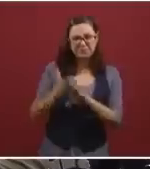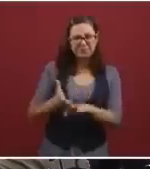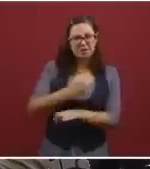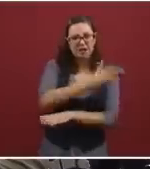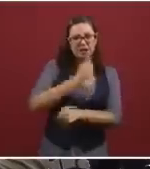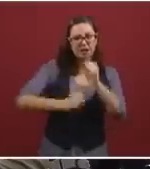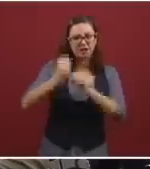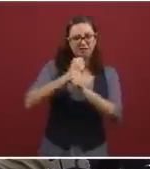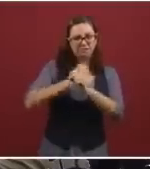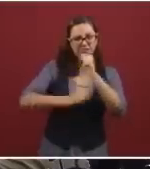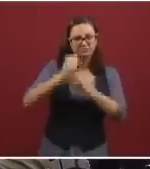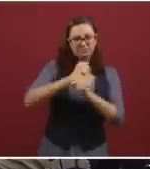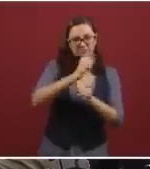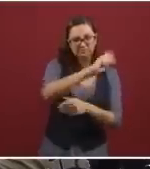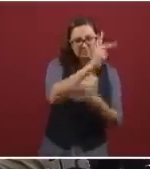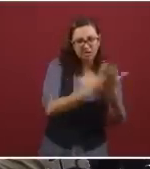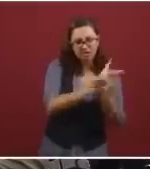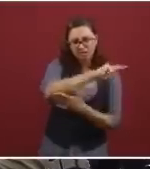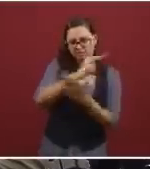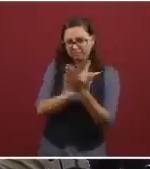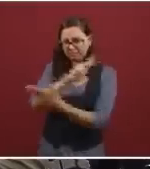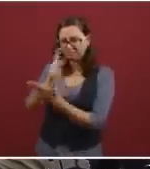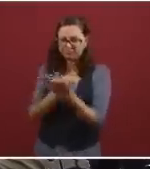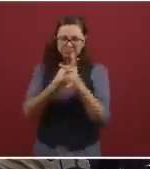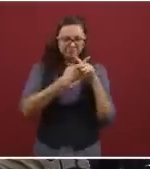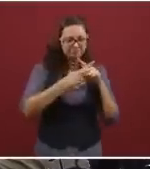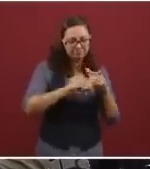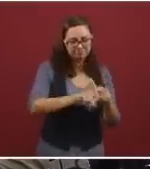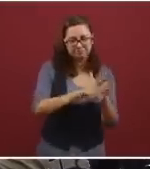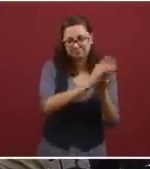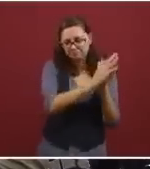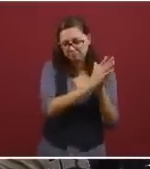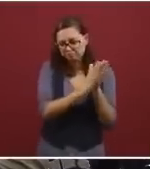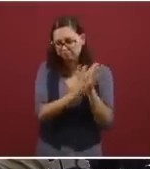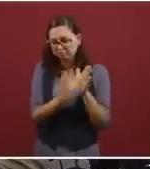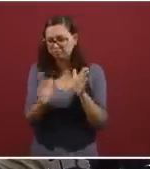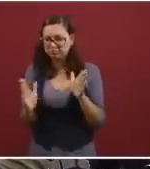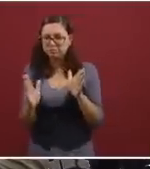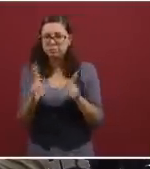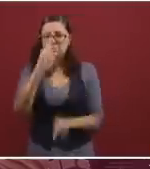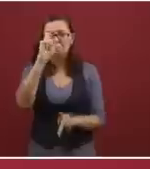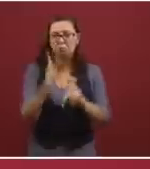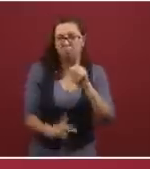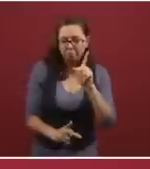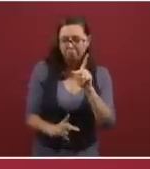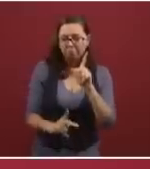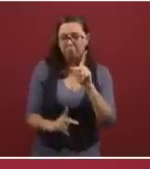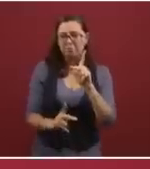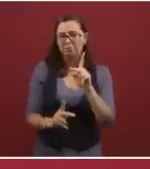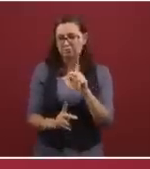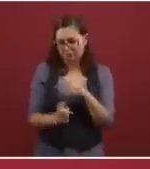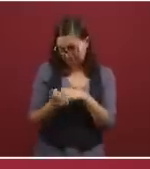años y que de alguna manera se quedaron interrumpidos.